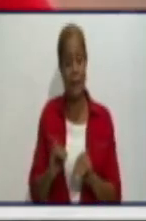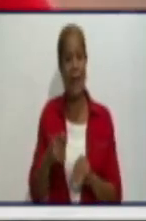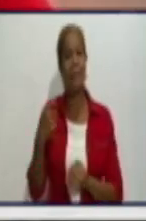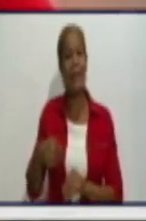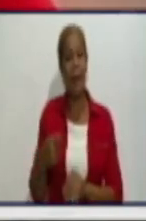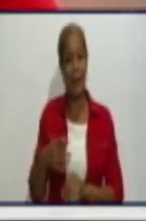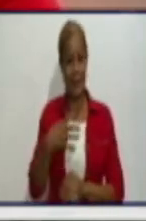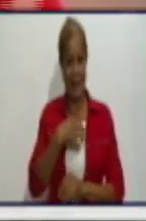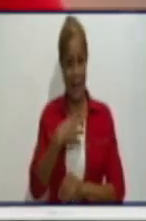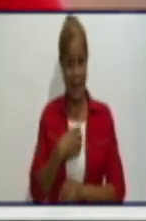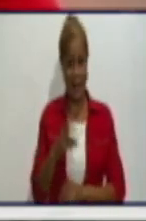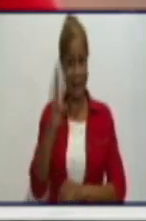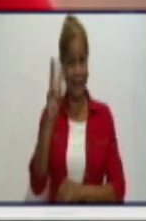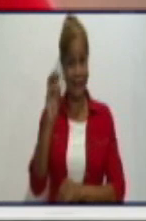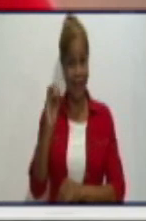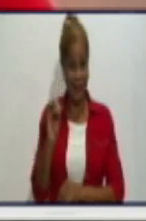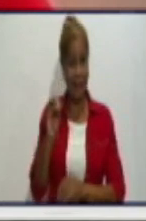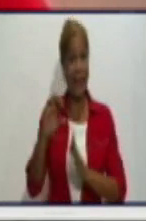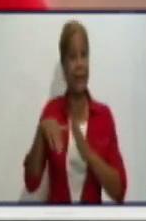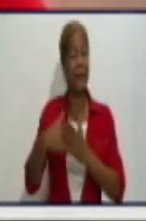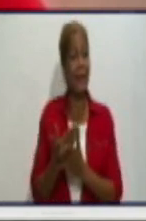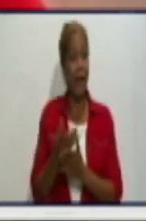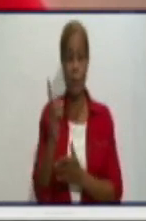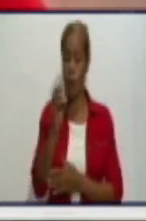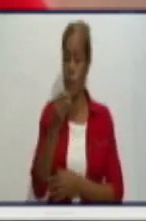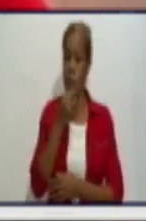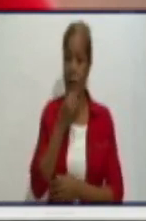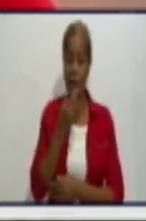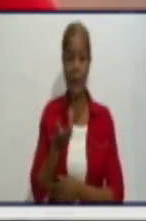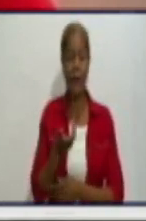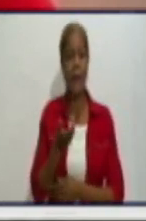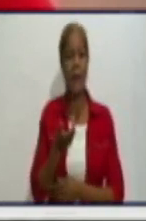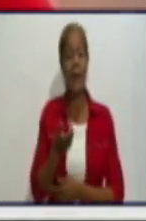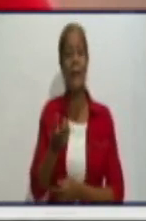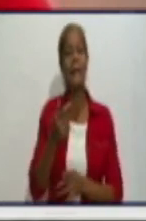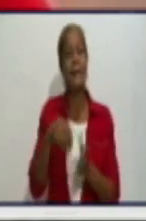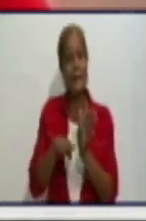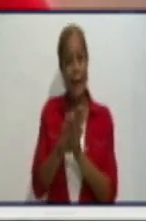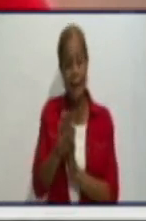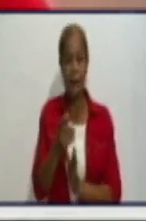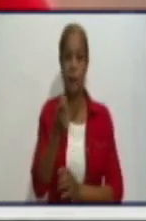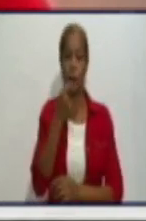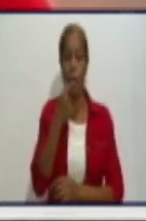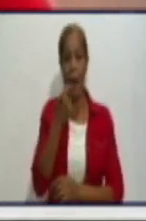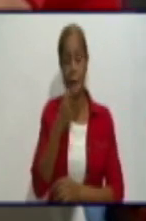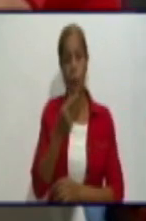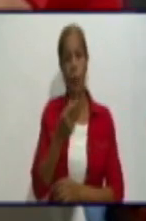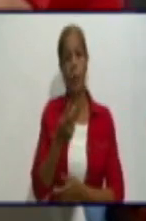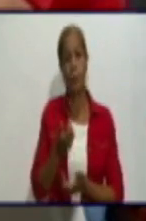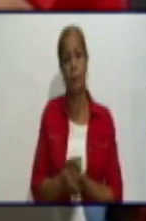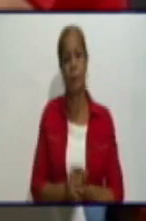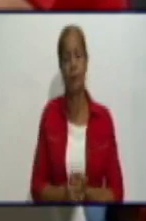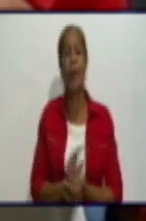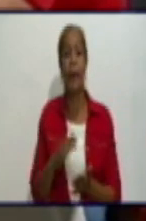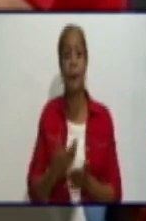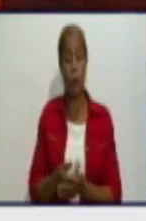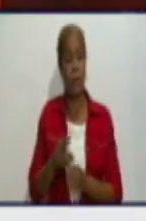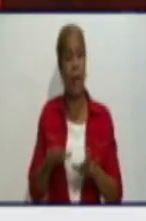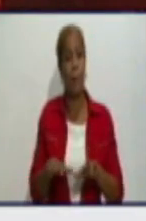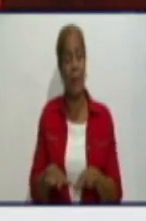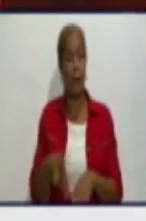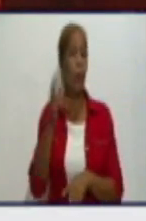días previos a la vacunación sin consumir el esteroide 30 días bueno espero que la televidente he